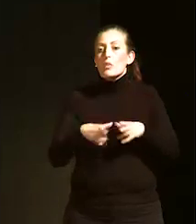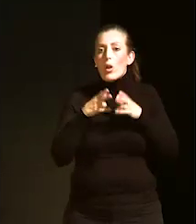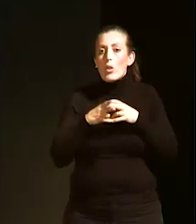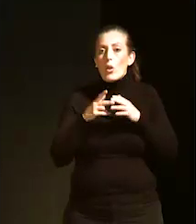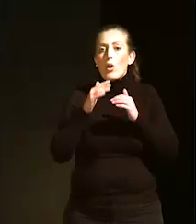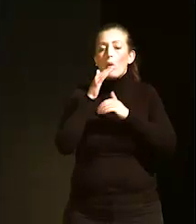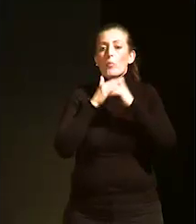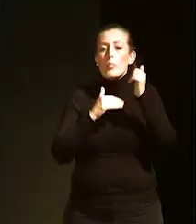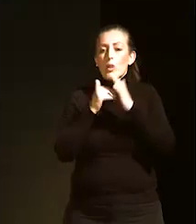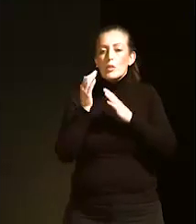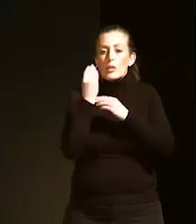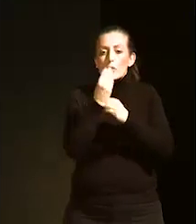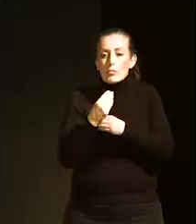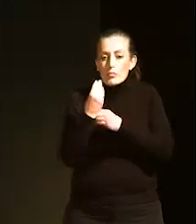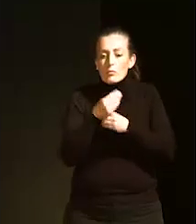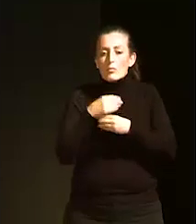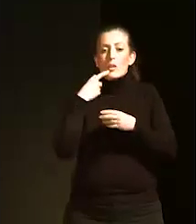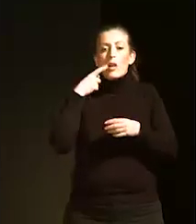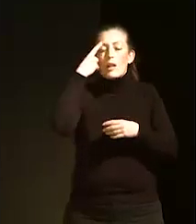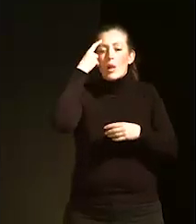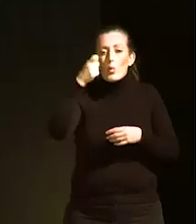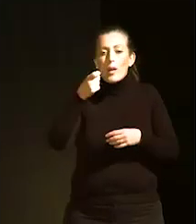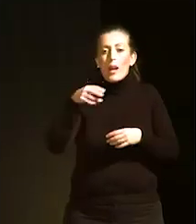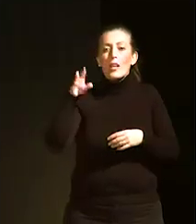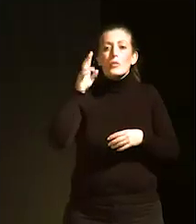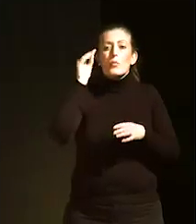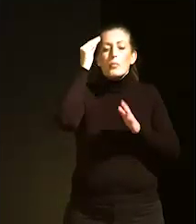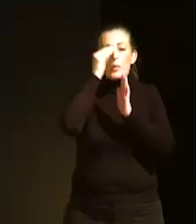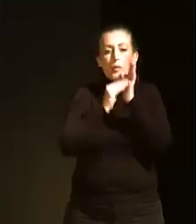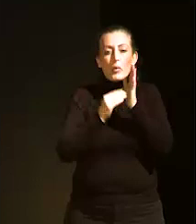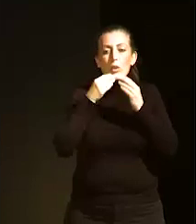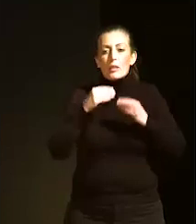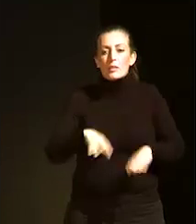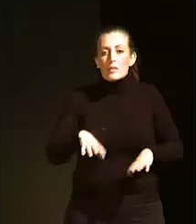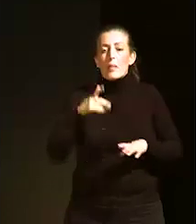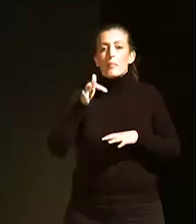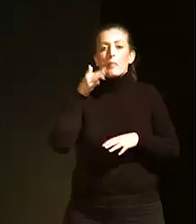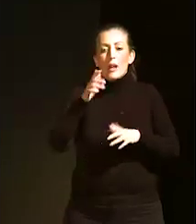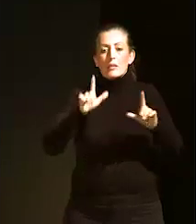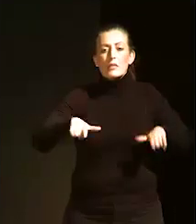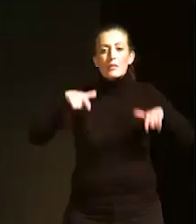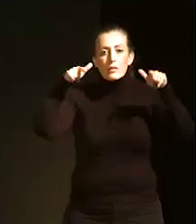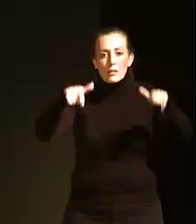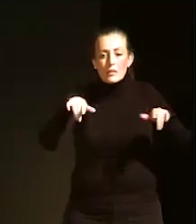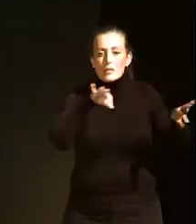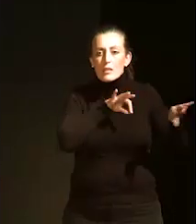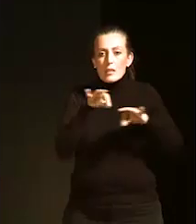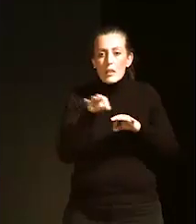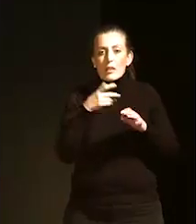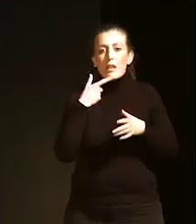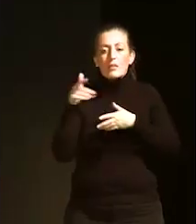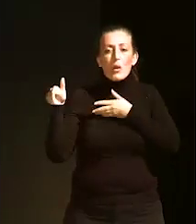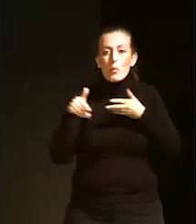procesos de sanación la recuperación de la memoria y las artes escénicas puedan desarrollarse en este camino en las